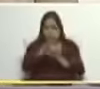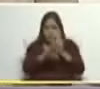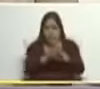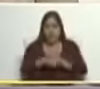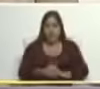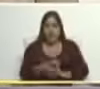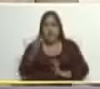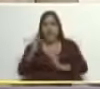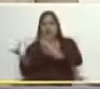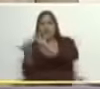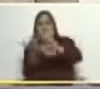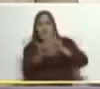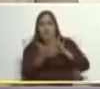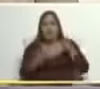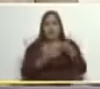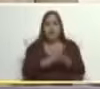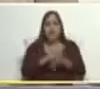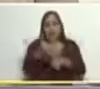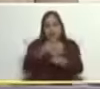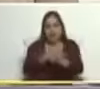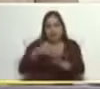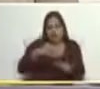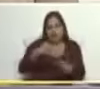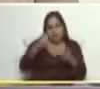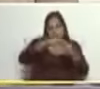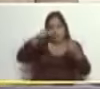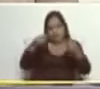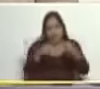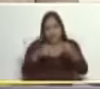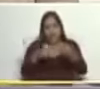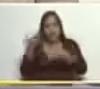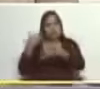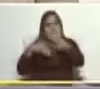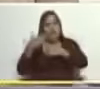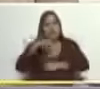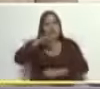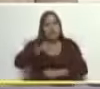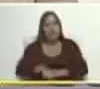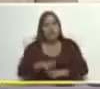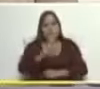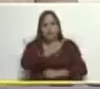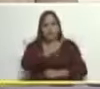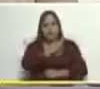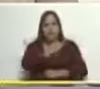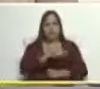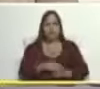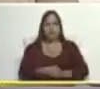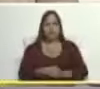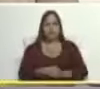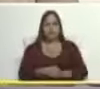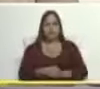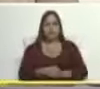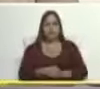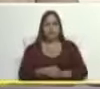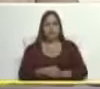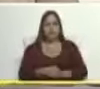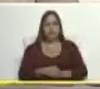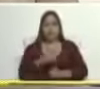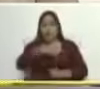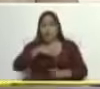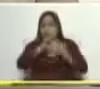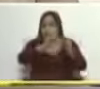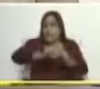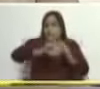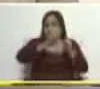que está conectado con los comentarios que acabo de formular en nuestra historia, es